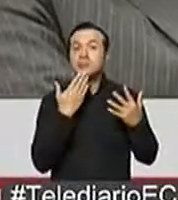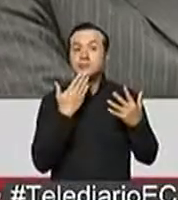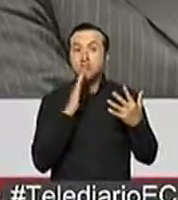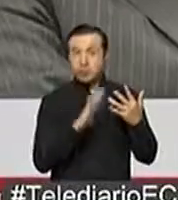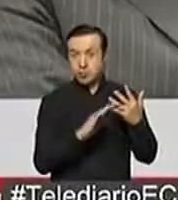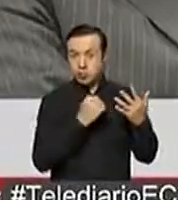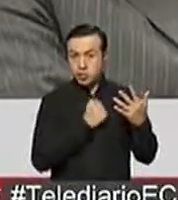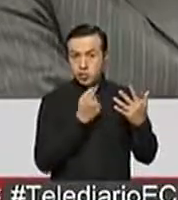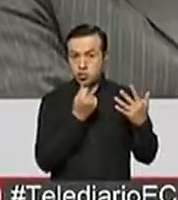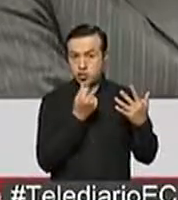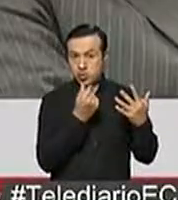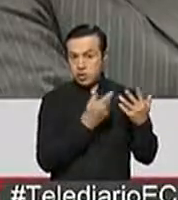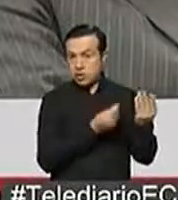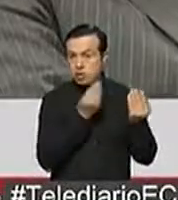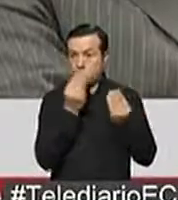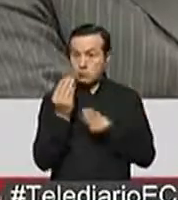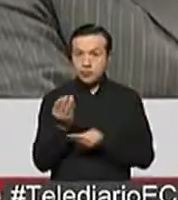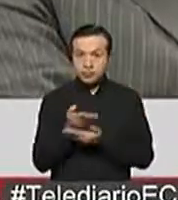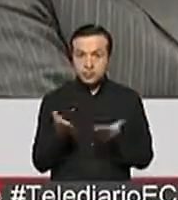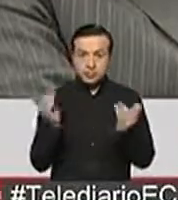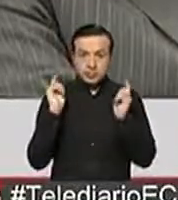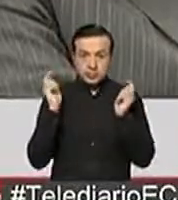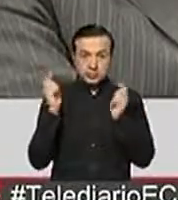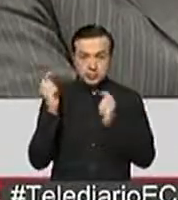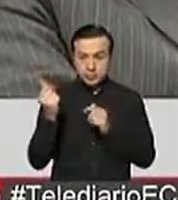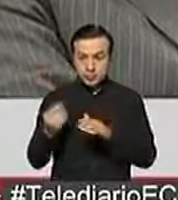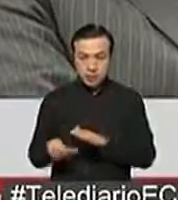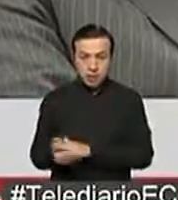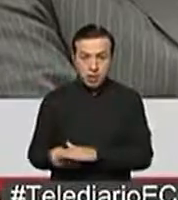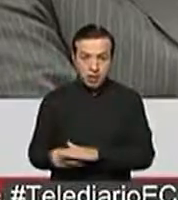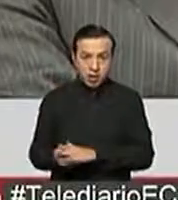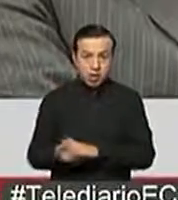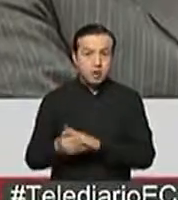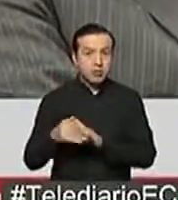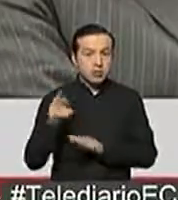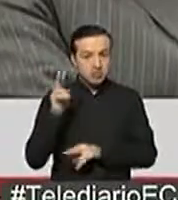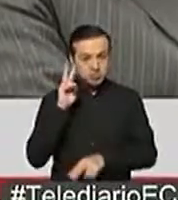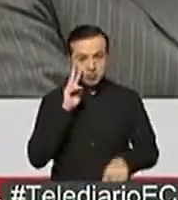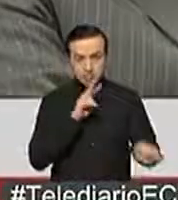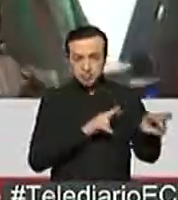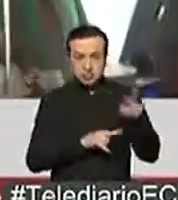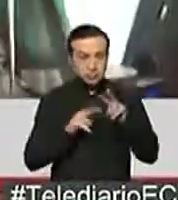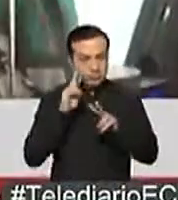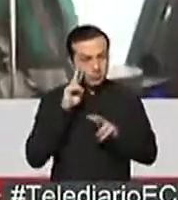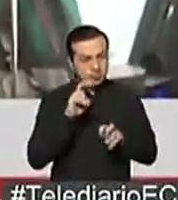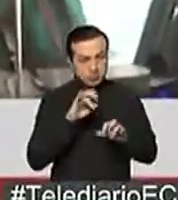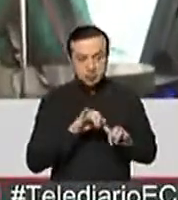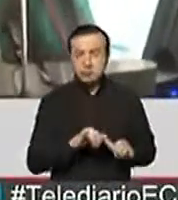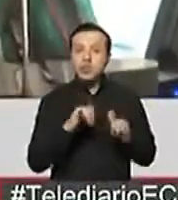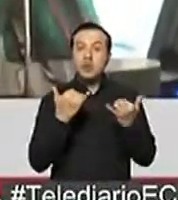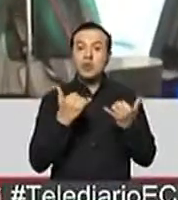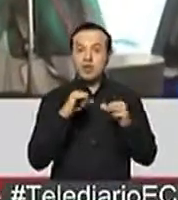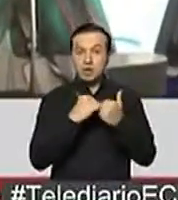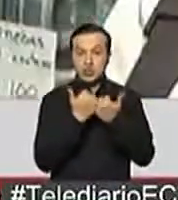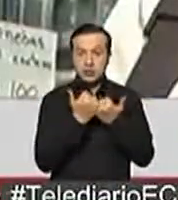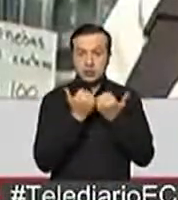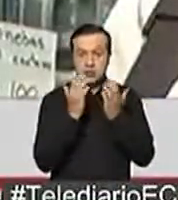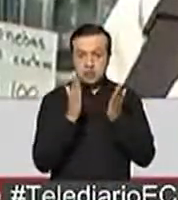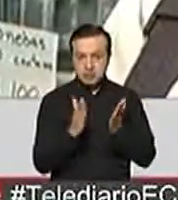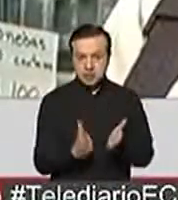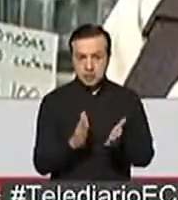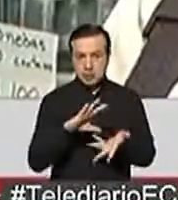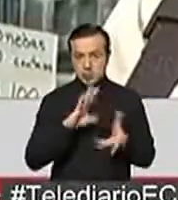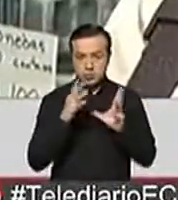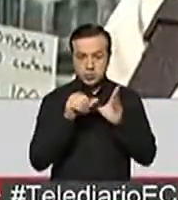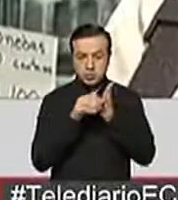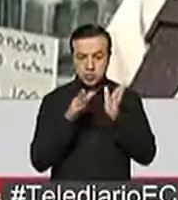cooperativa que fueron transferidos para la campaña. Eso nosotros estamos todavía investigando. La actual asambleísta por la Revolución Ciudadana,